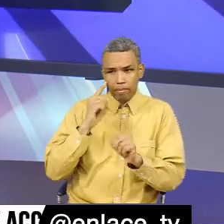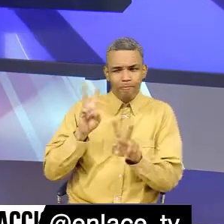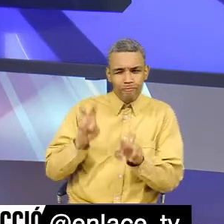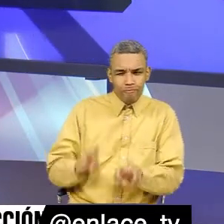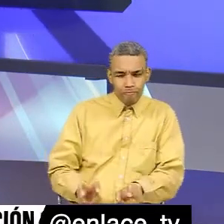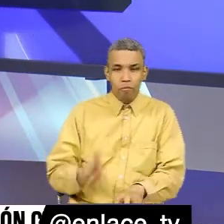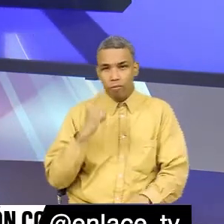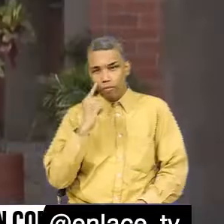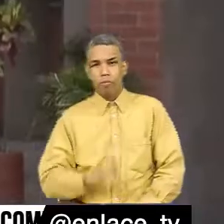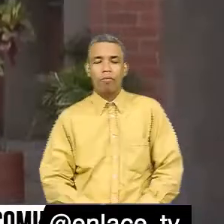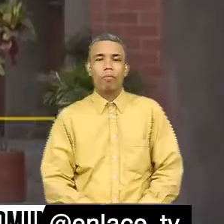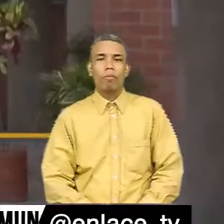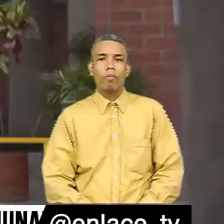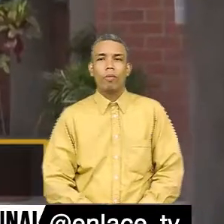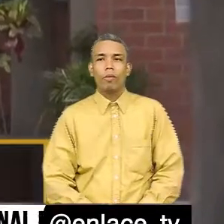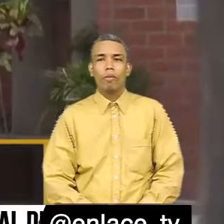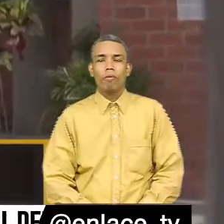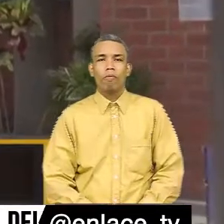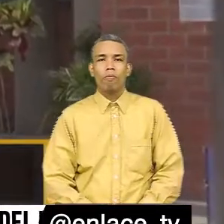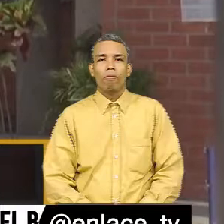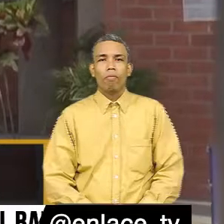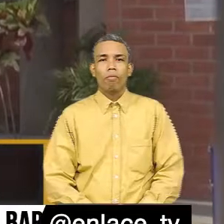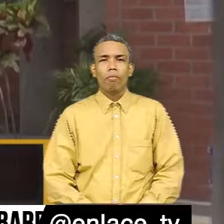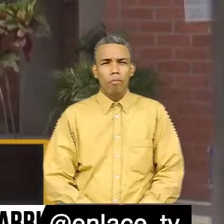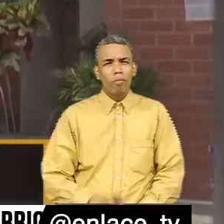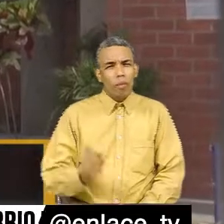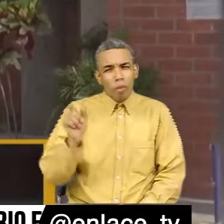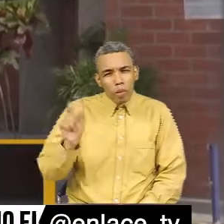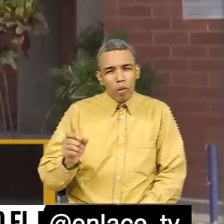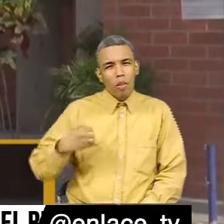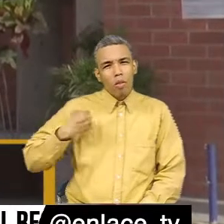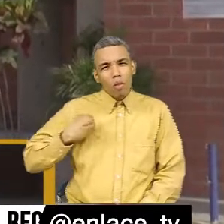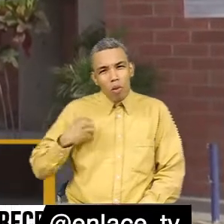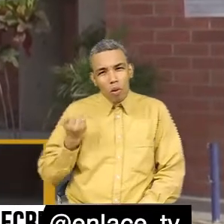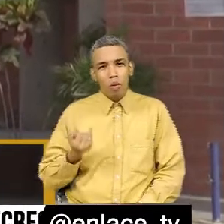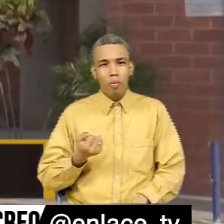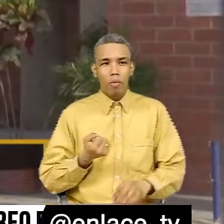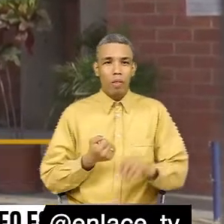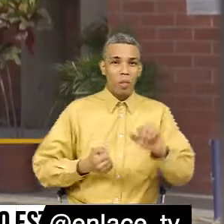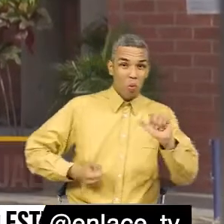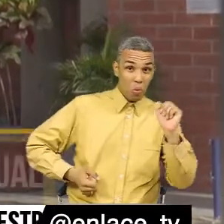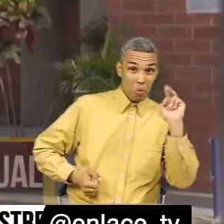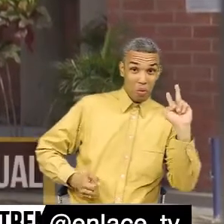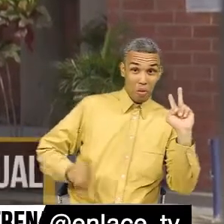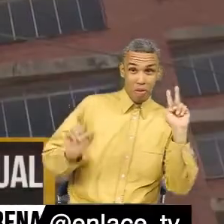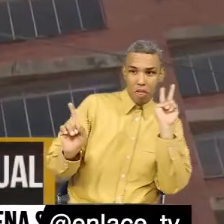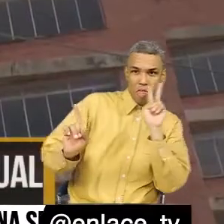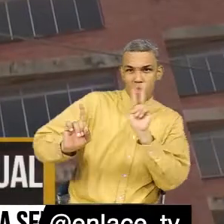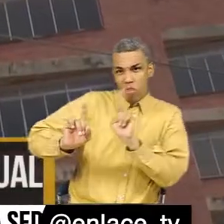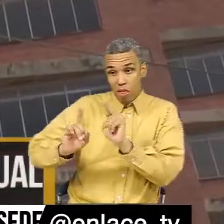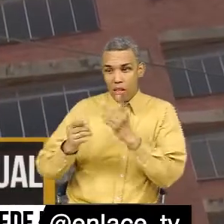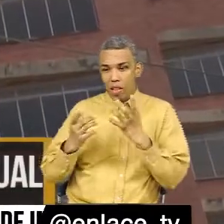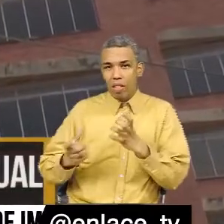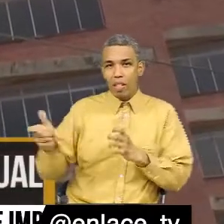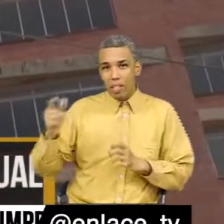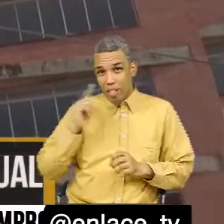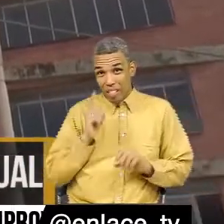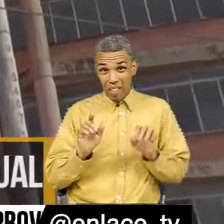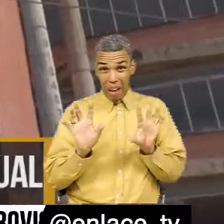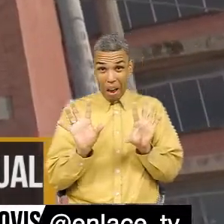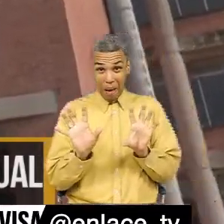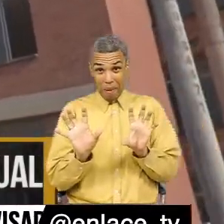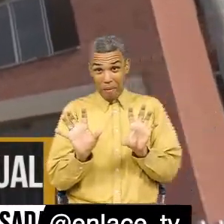autoridades. Luego de conocerse el caso de un menor al que presuntamente otros dos estudiantes le intentaron introducir un objeto en sus partes íntimas